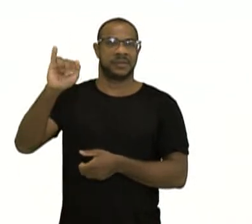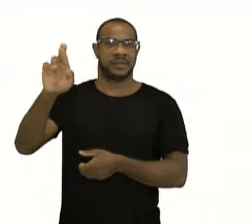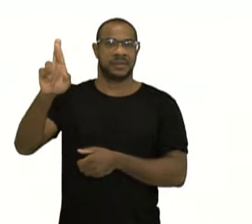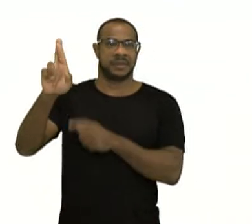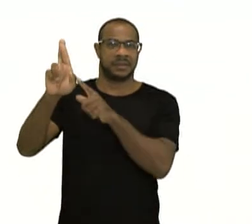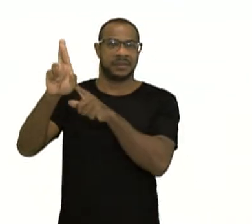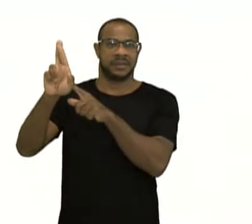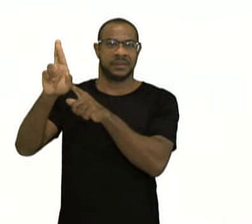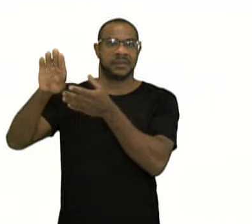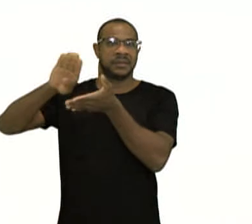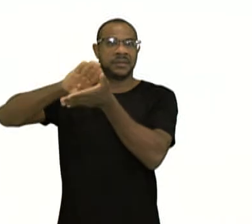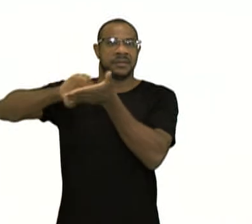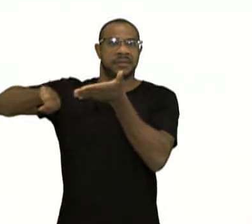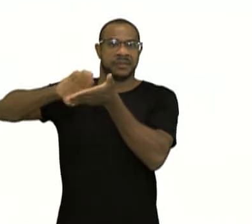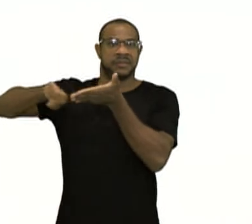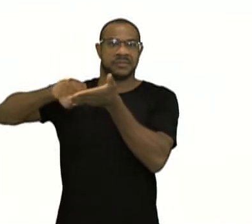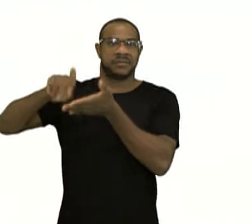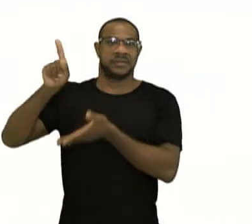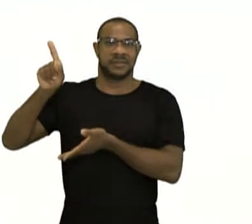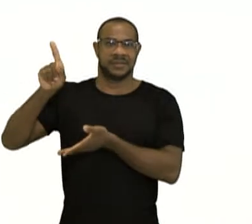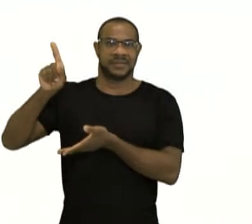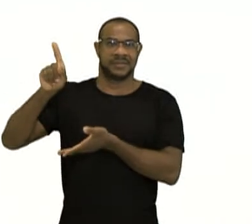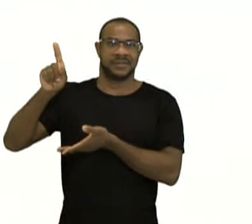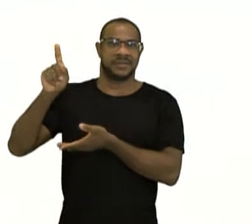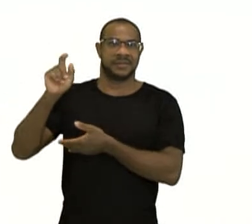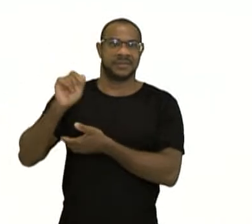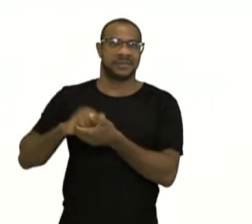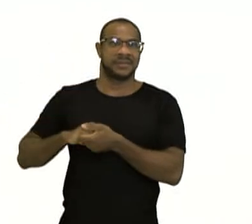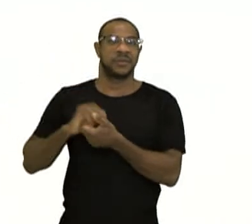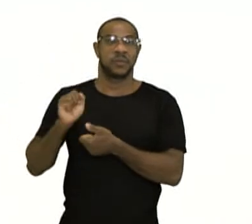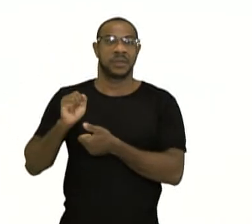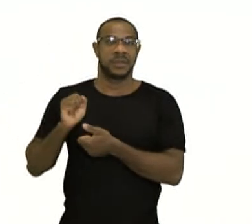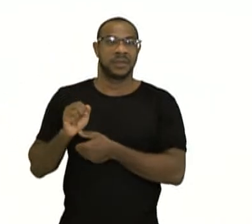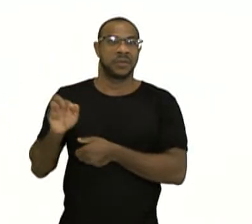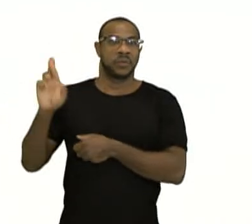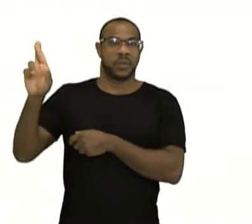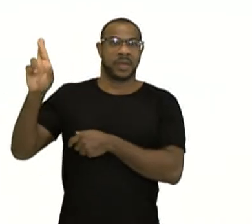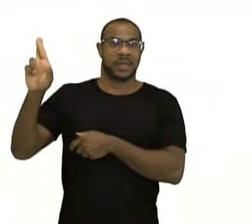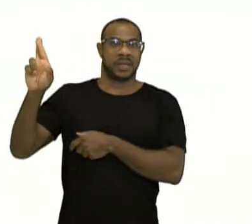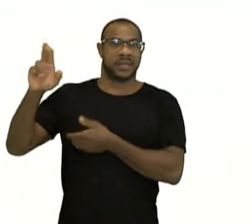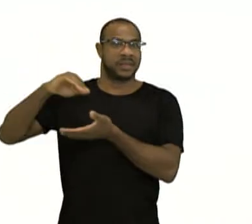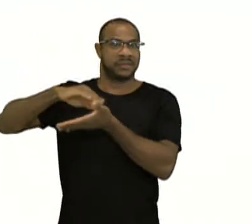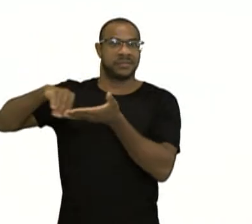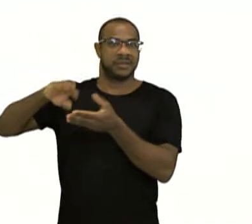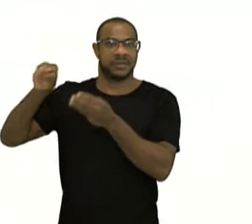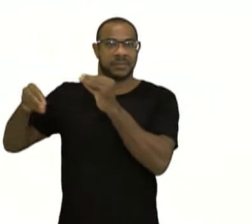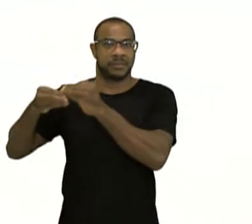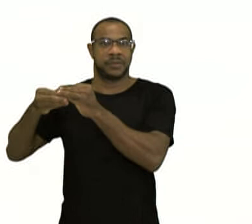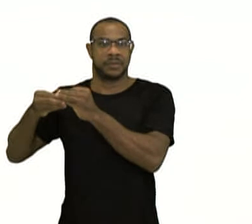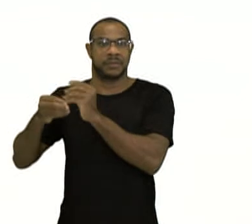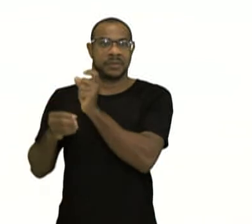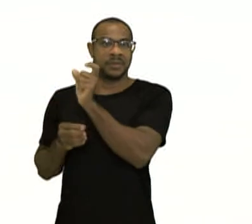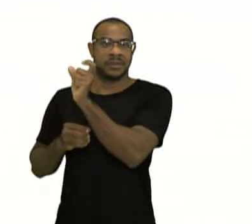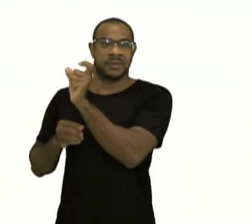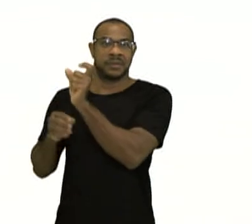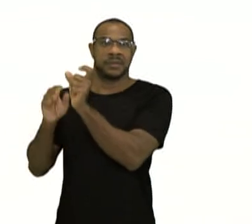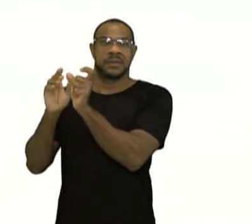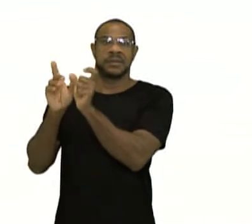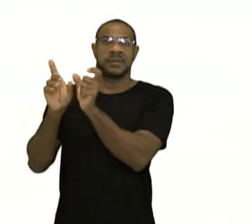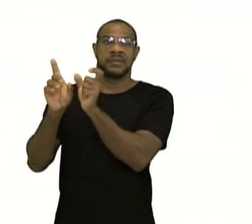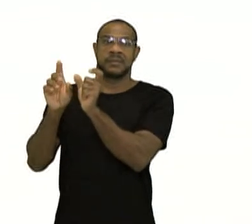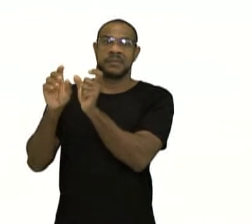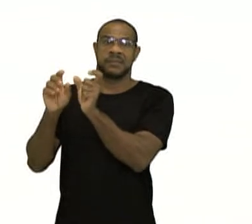vendrí. E aí nós temos, eu vendría, tu vendrías, él, ella, usted vendría, nosotros